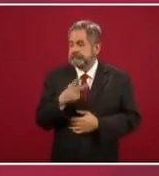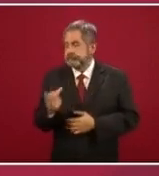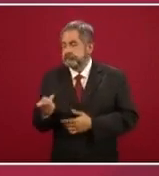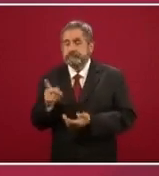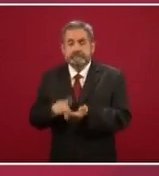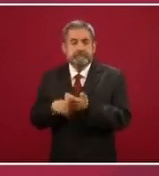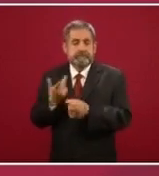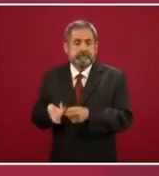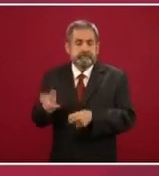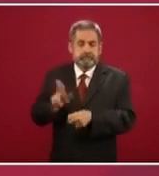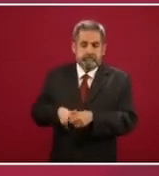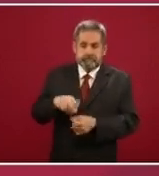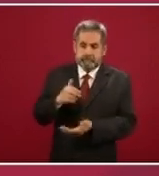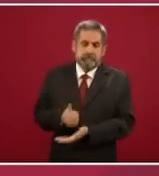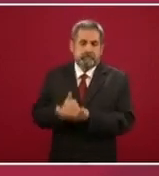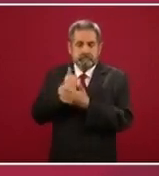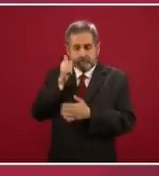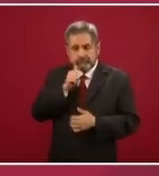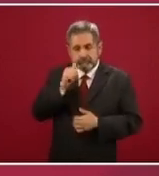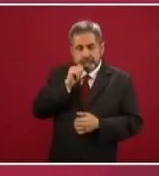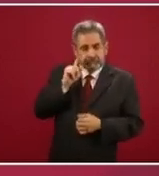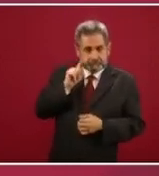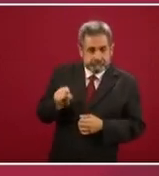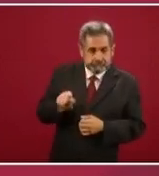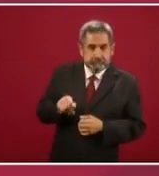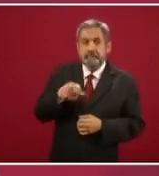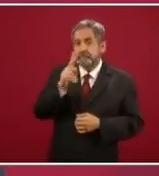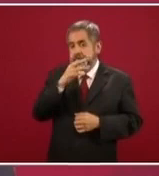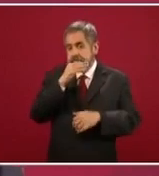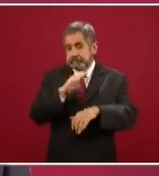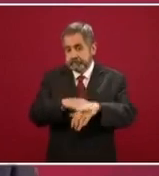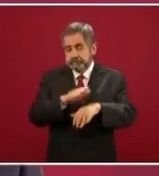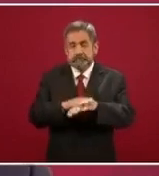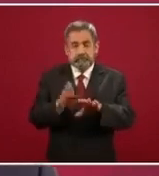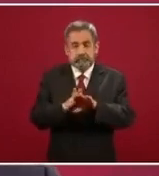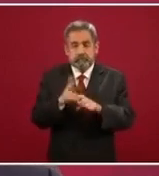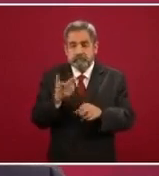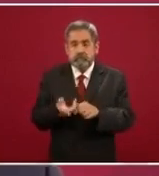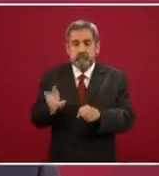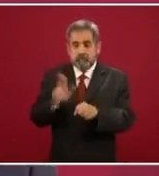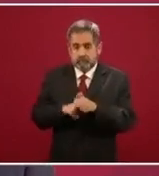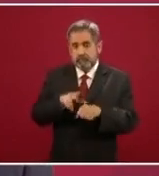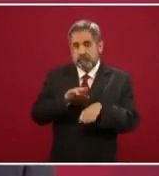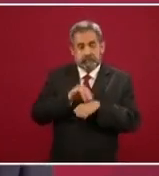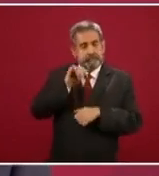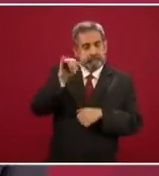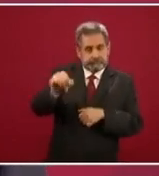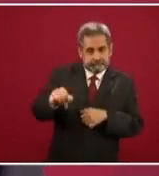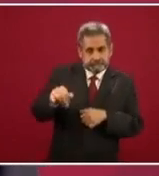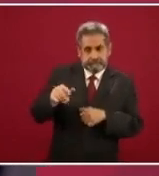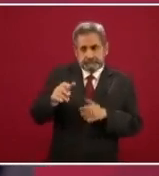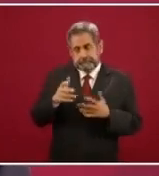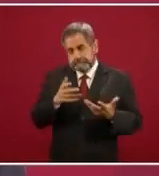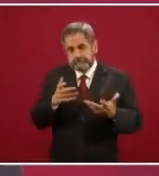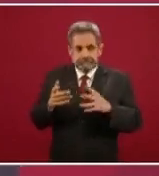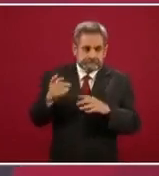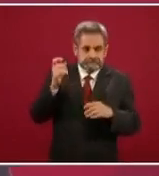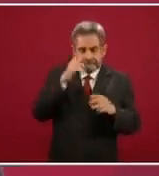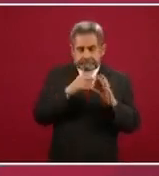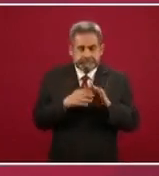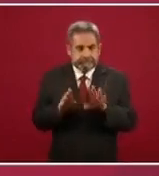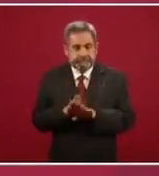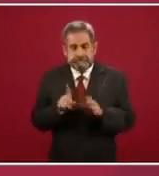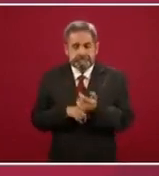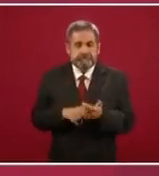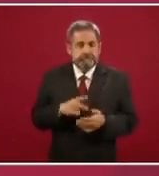un hospital que nos va a ayudar. Sin embargo, sí es importante tomar en cuenta que es un hospital que está lejos, y eso nos está haciendo ver